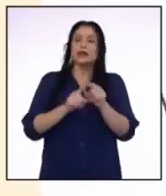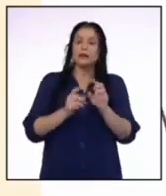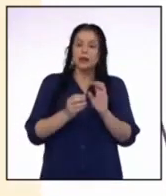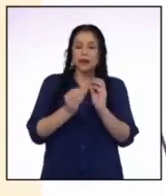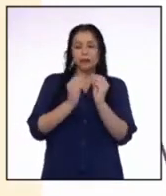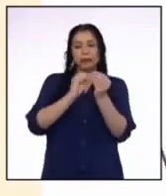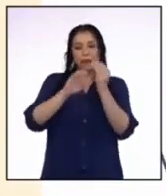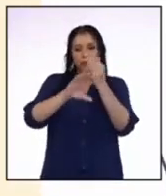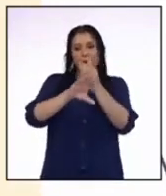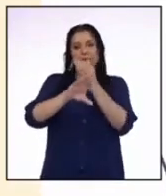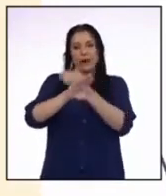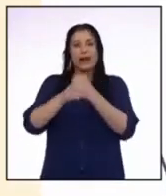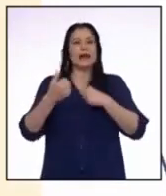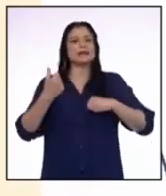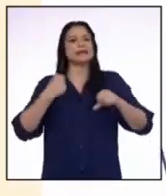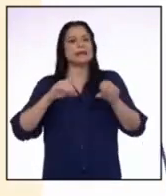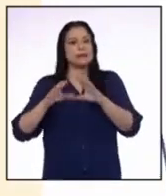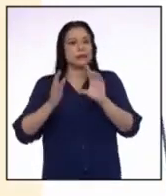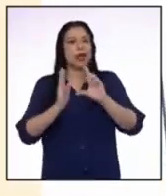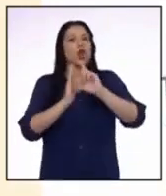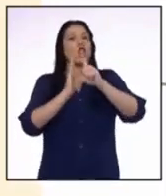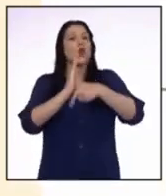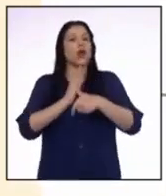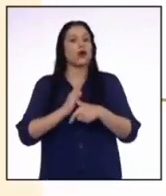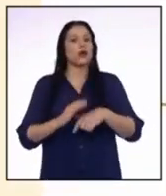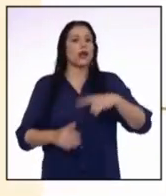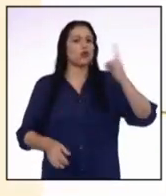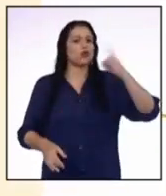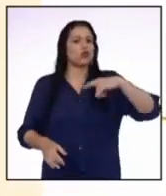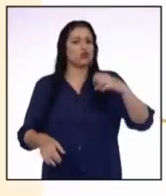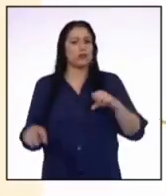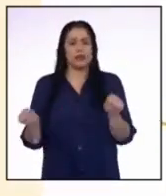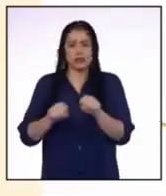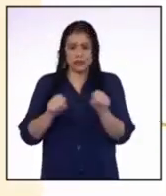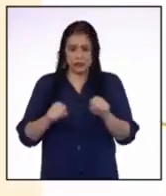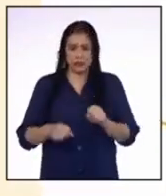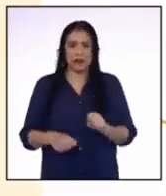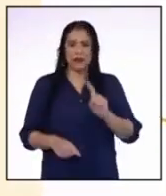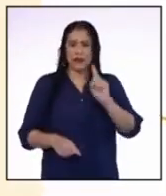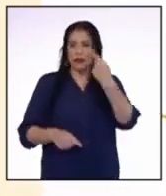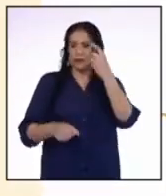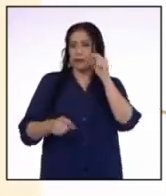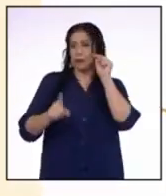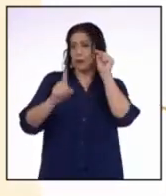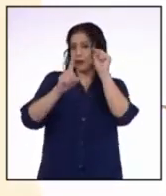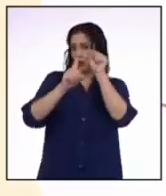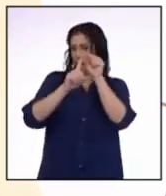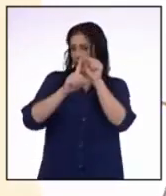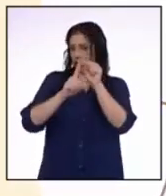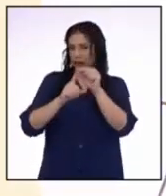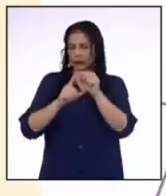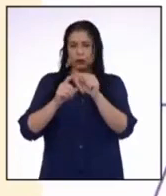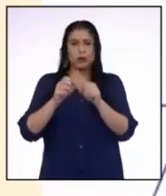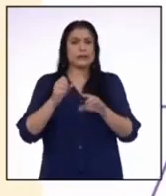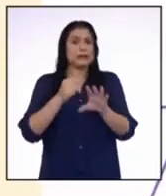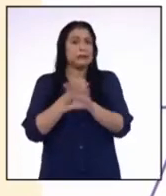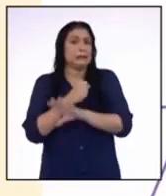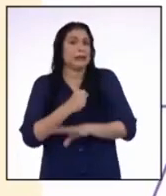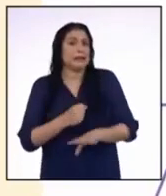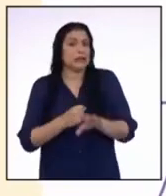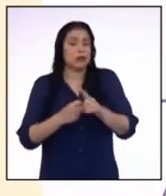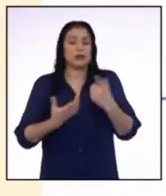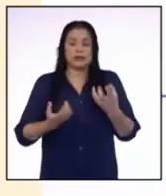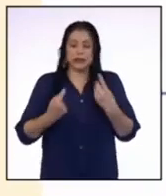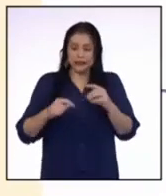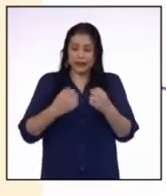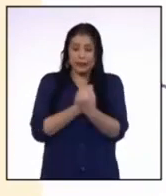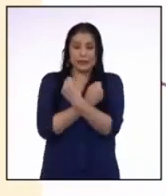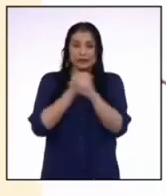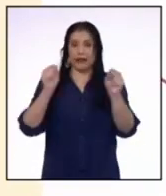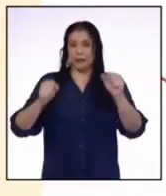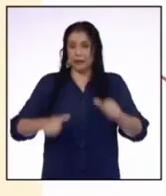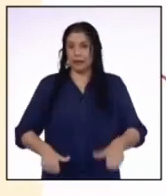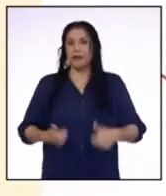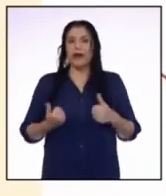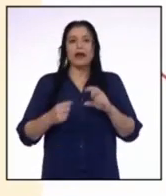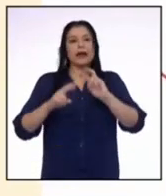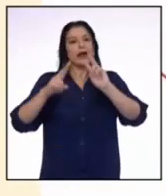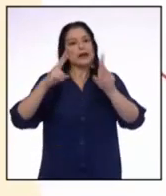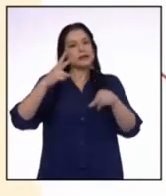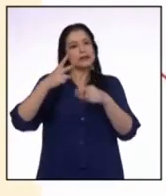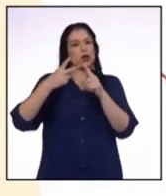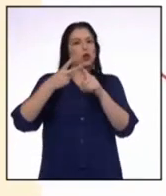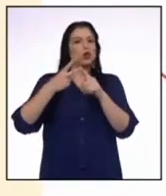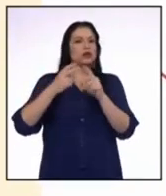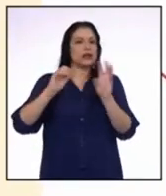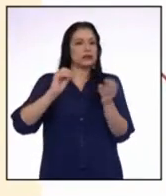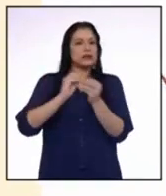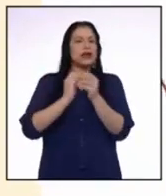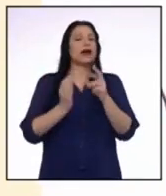forma progresiva las actividades después de la emergencia. Este primer objetivo es fundamental porque se trata de salvar vidas y al segundo objetivo le añadiría